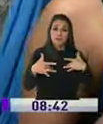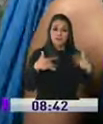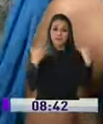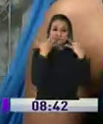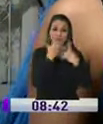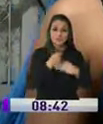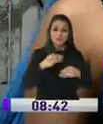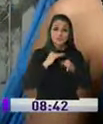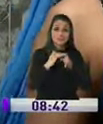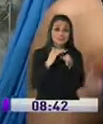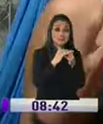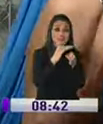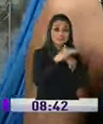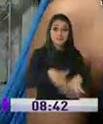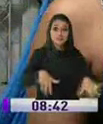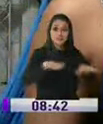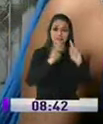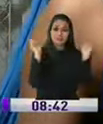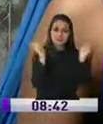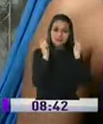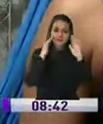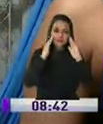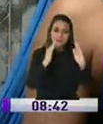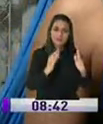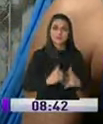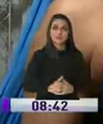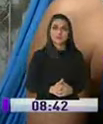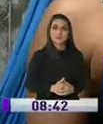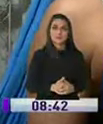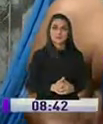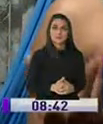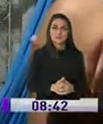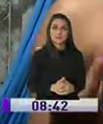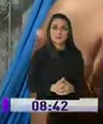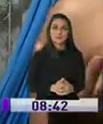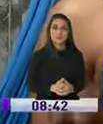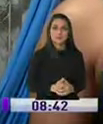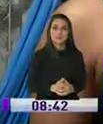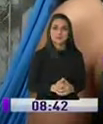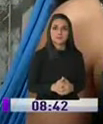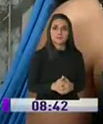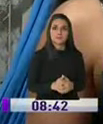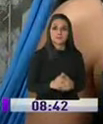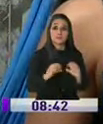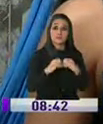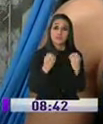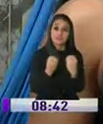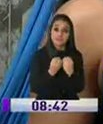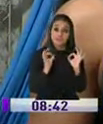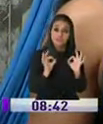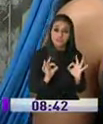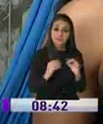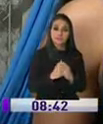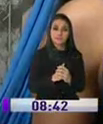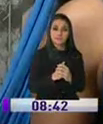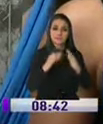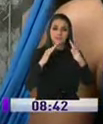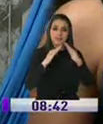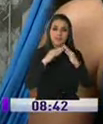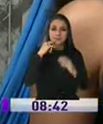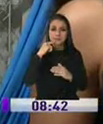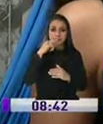invitar, agasajar a una organización de hogar para